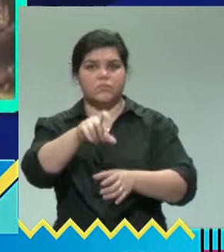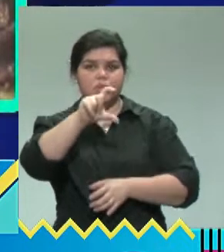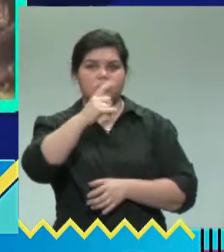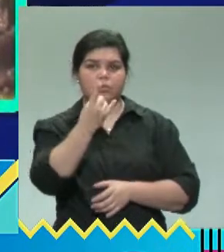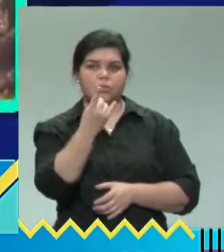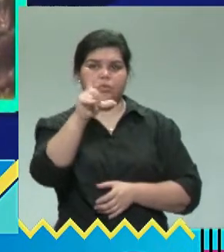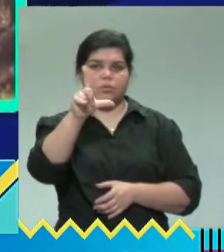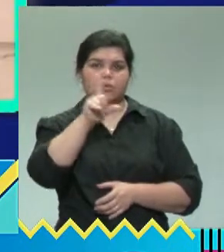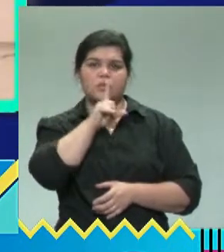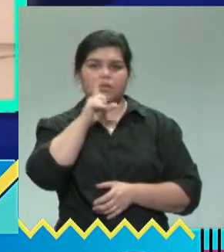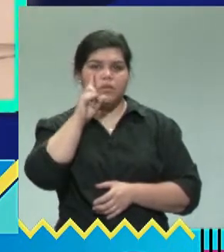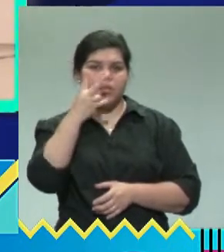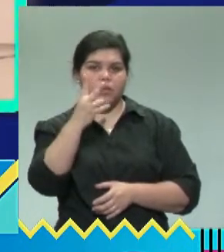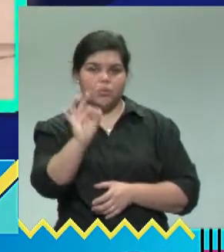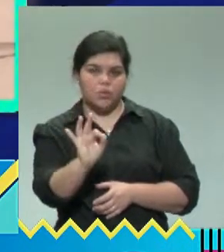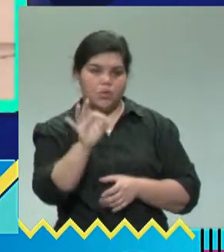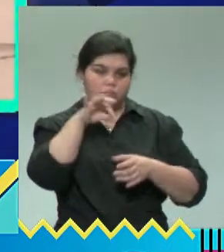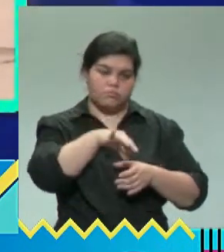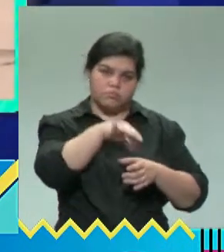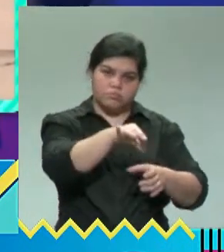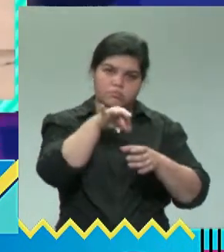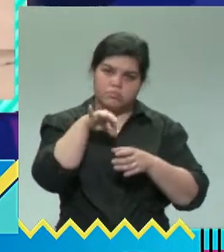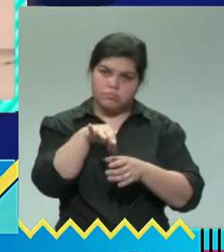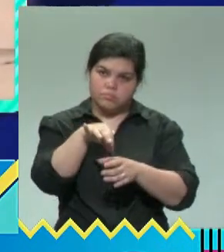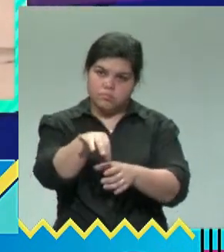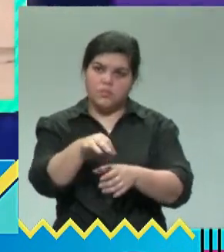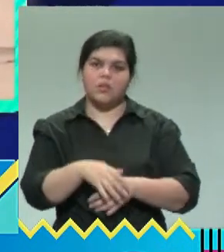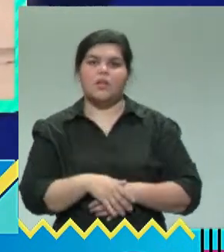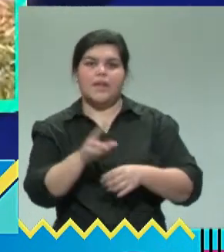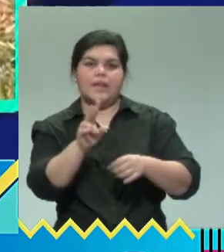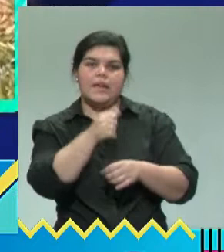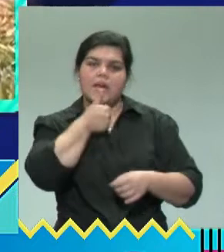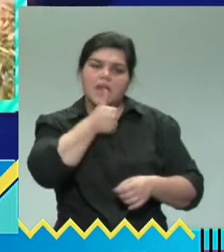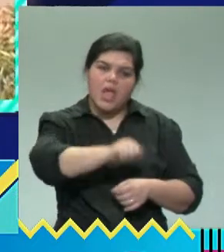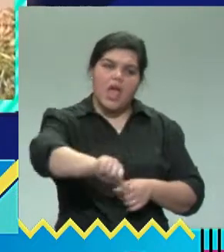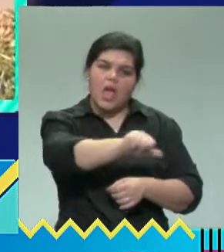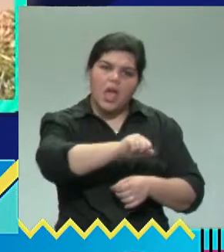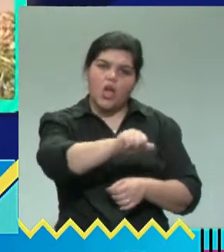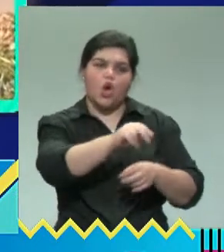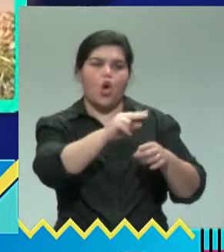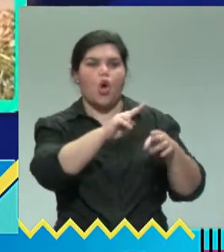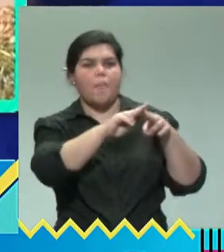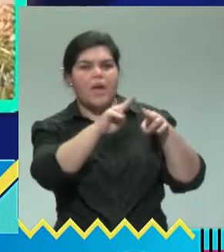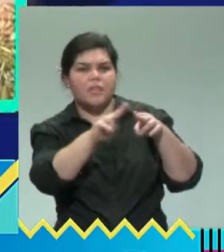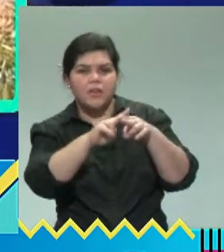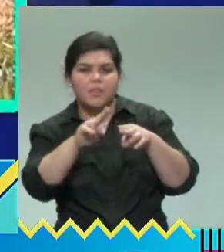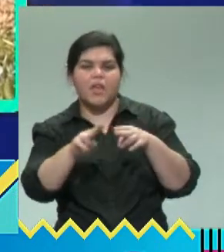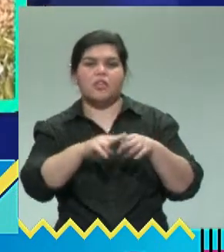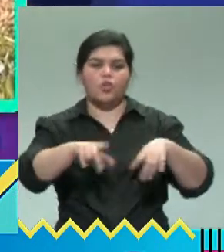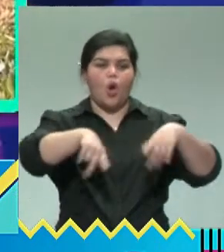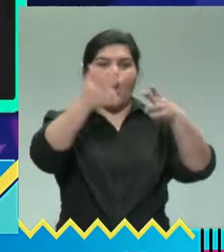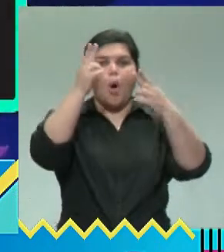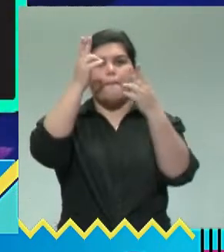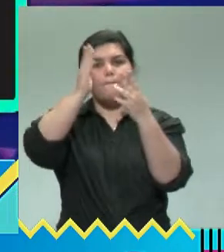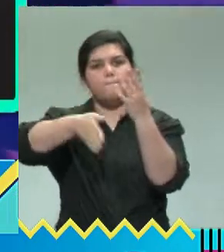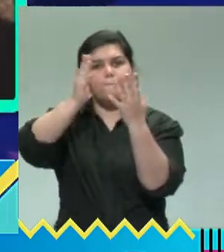público es un cultivo. Se respetaba el riego, el mantenimiento, las curaciones, la poda, todo